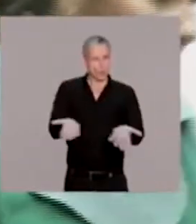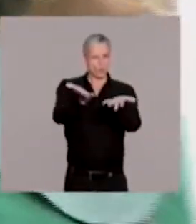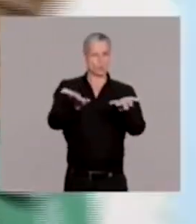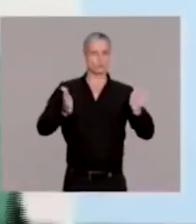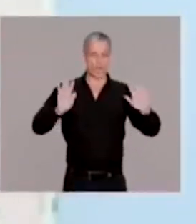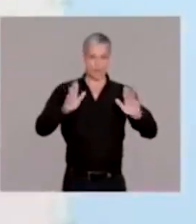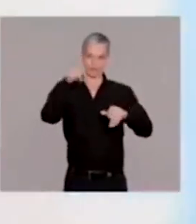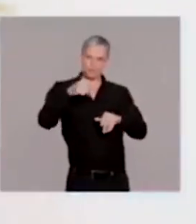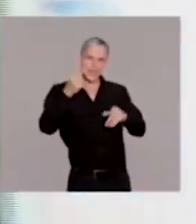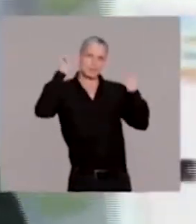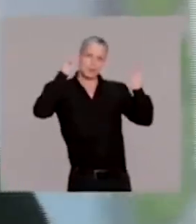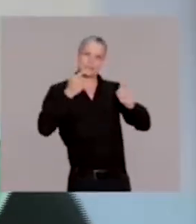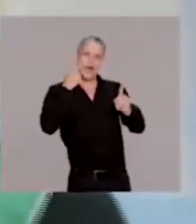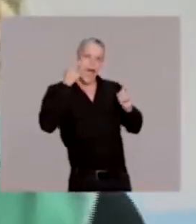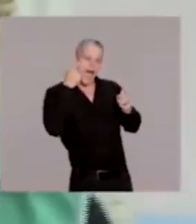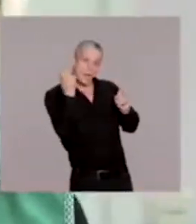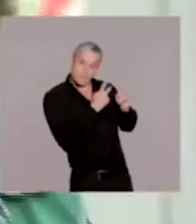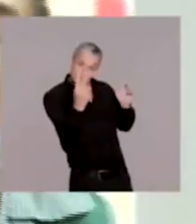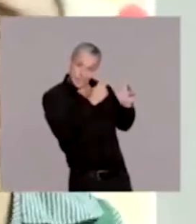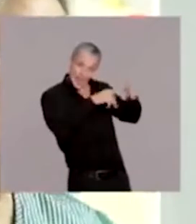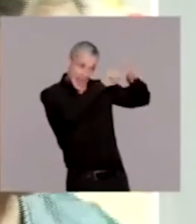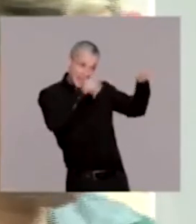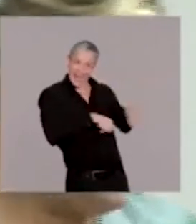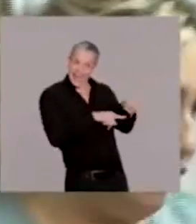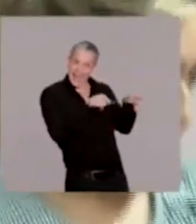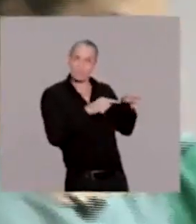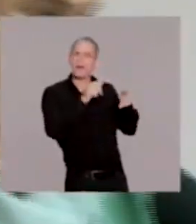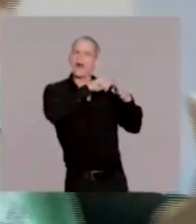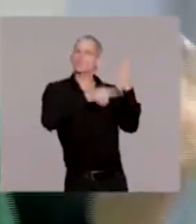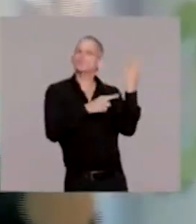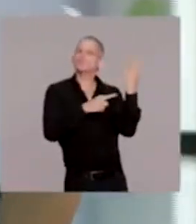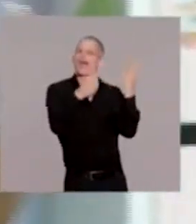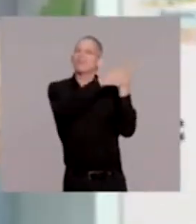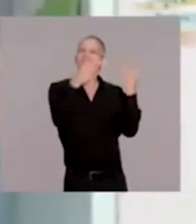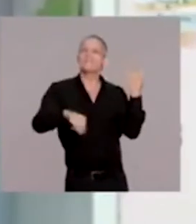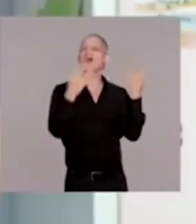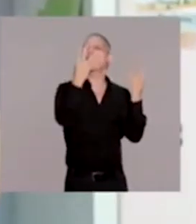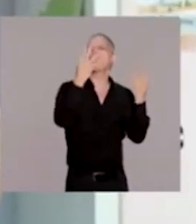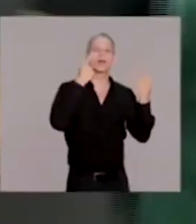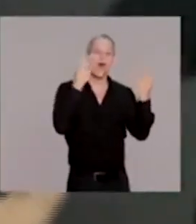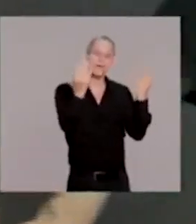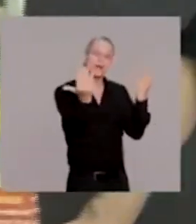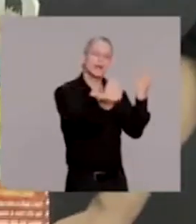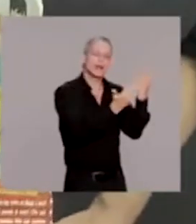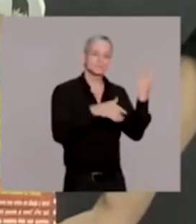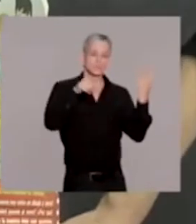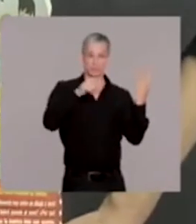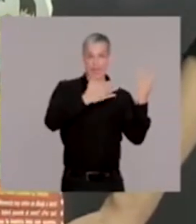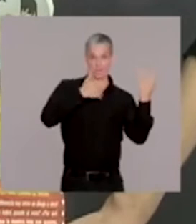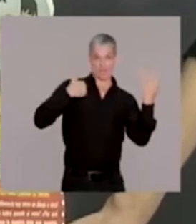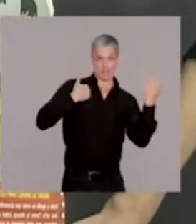Vamos a mirar la lámina para encontrar cuatro. Cuatro son las diferencias. Esta